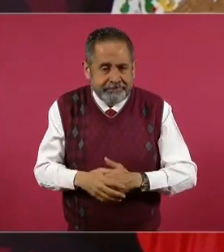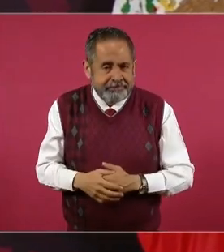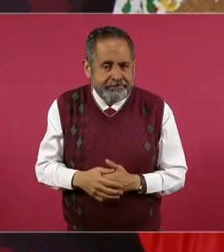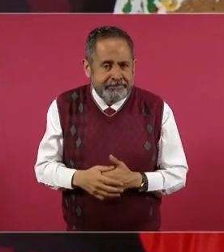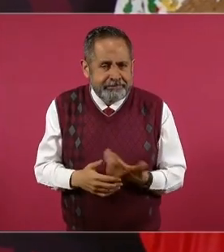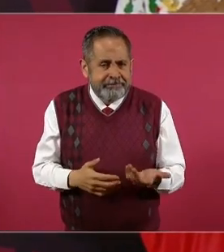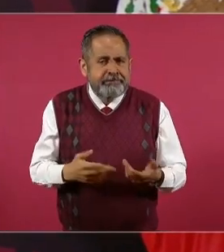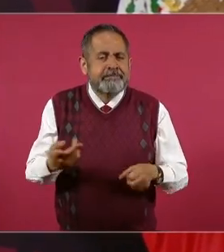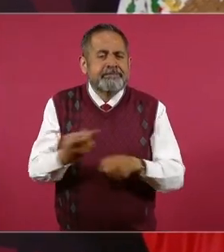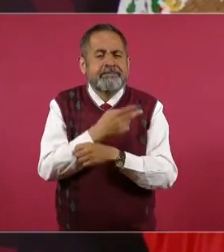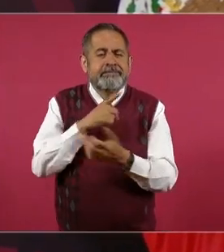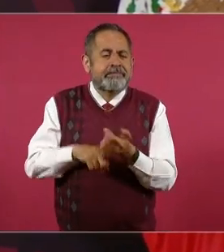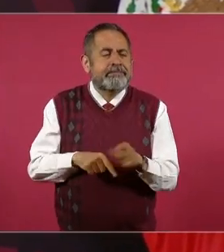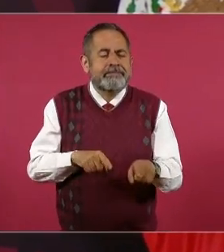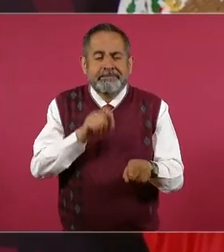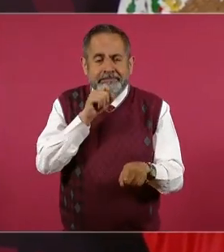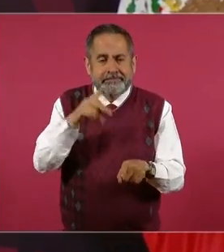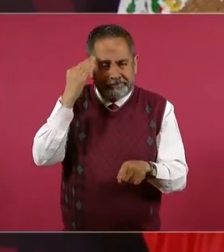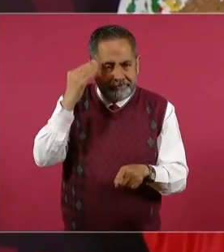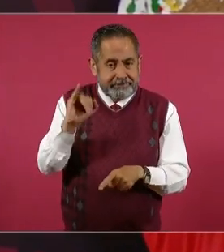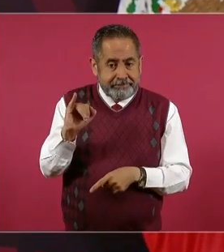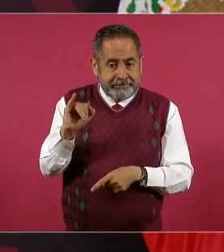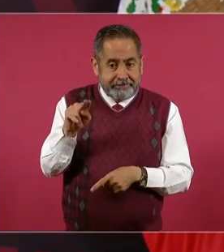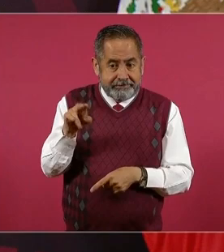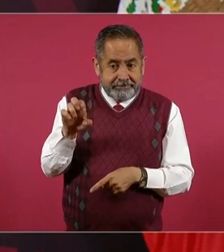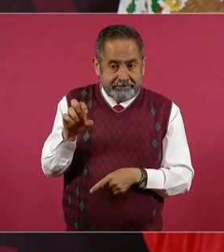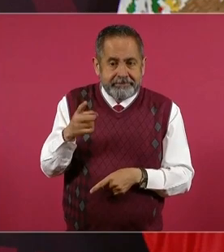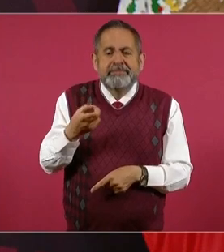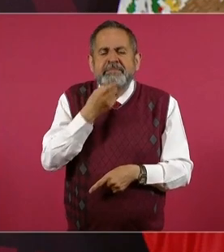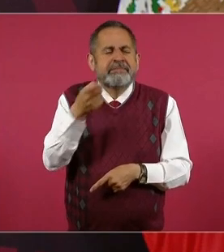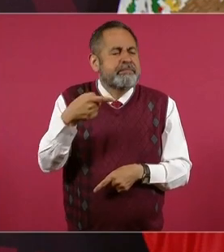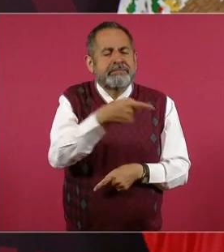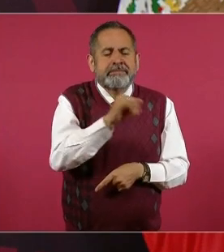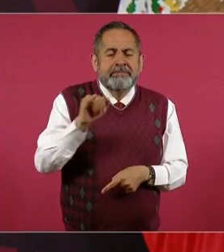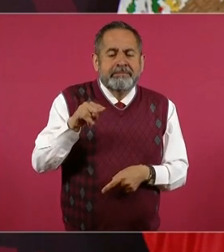¿Saben qué resolvió en ese entonces el INE?